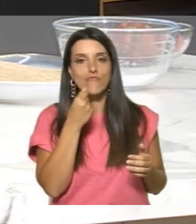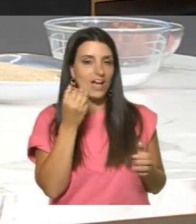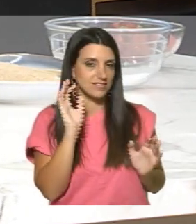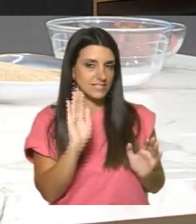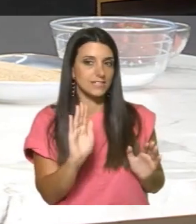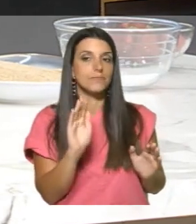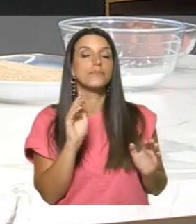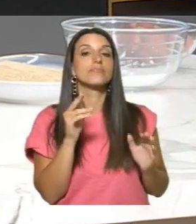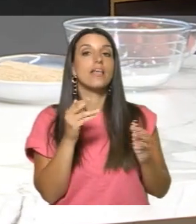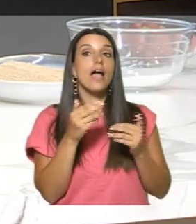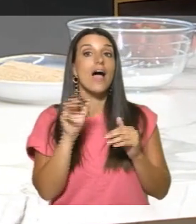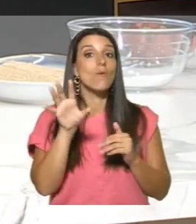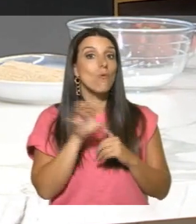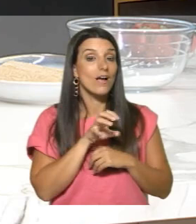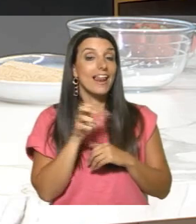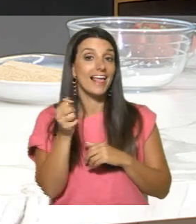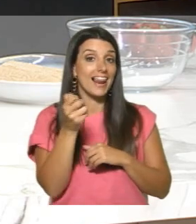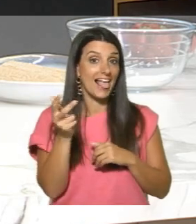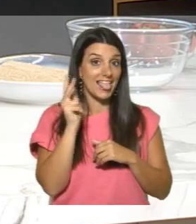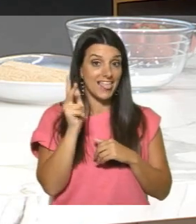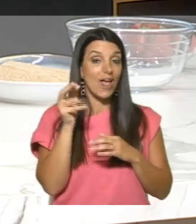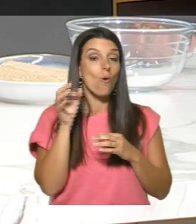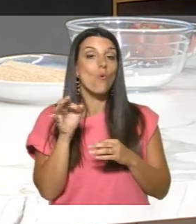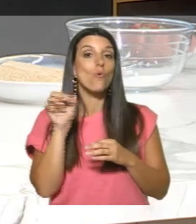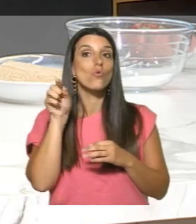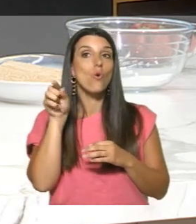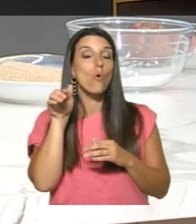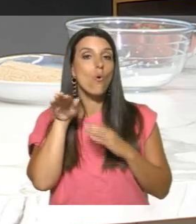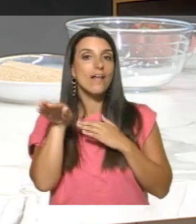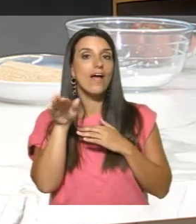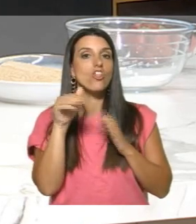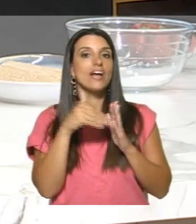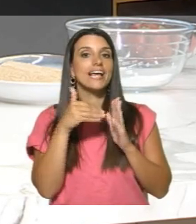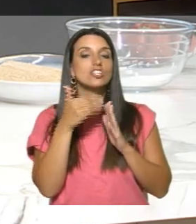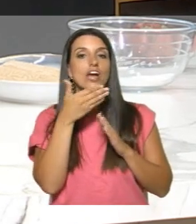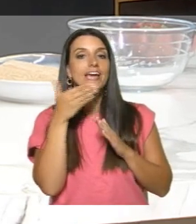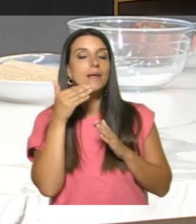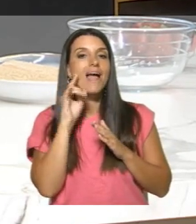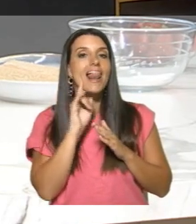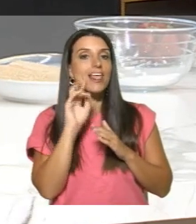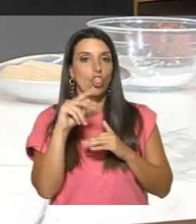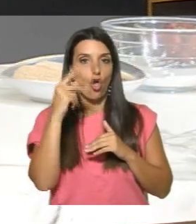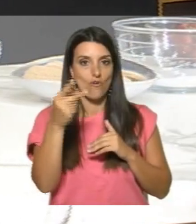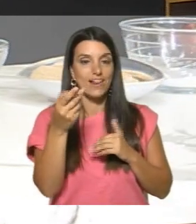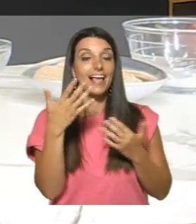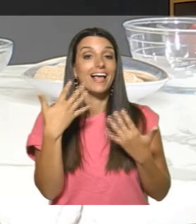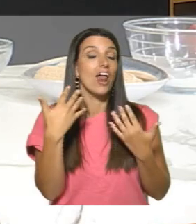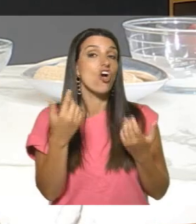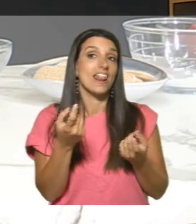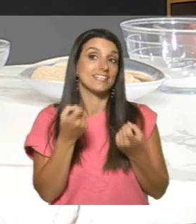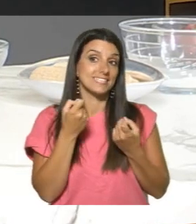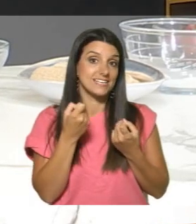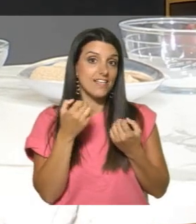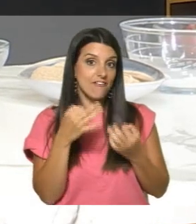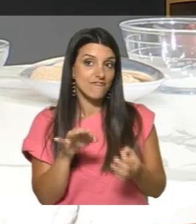cosas. Voy a ir a buscar, porque lo tengo en la heladera hasta último momento, el queso crema y la crema de leche, que con este calor lo que vos necesitas para